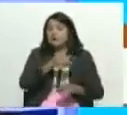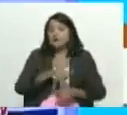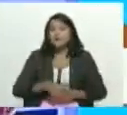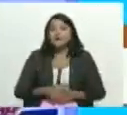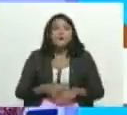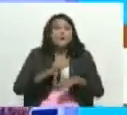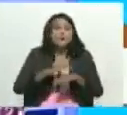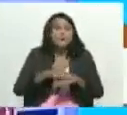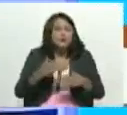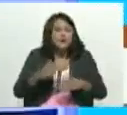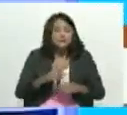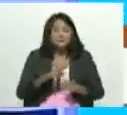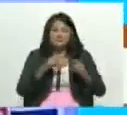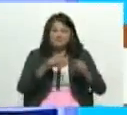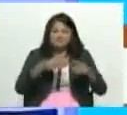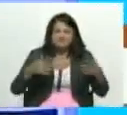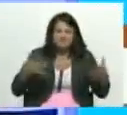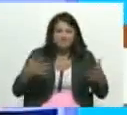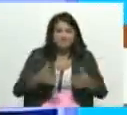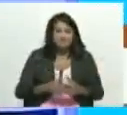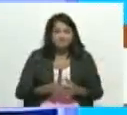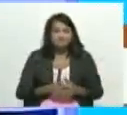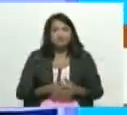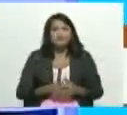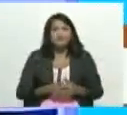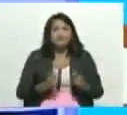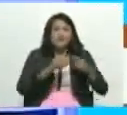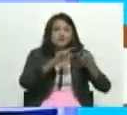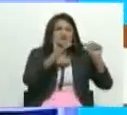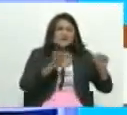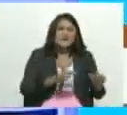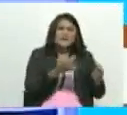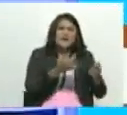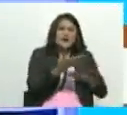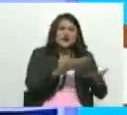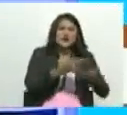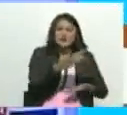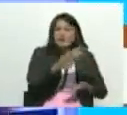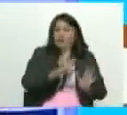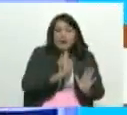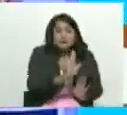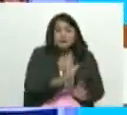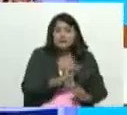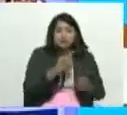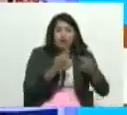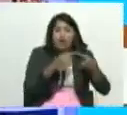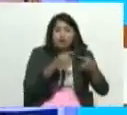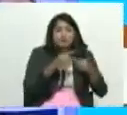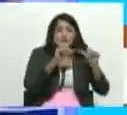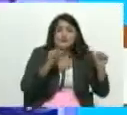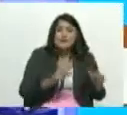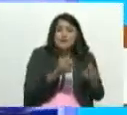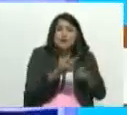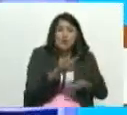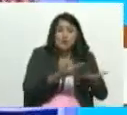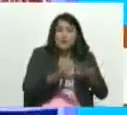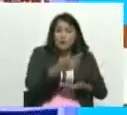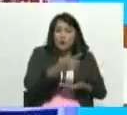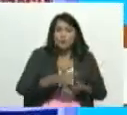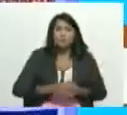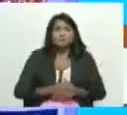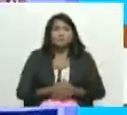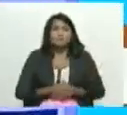en la medida posible de decirnos que es solo un sistema económico el capitalismo trata en sí